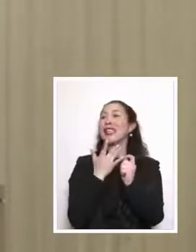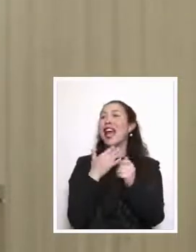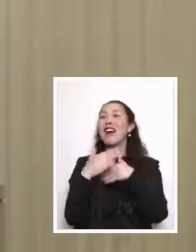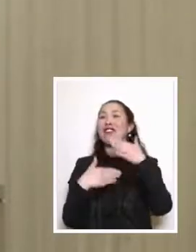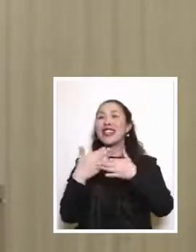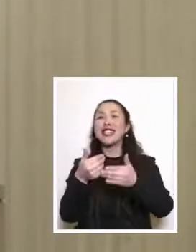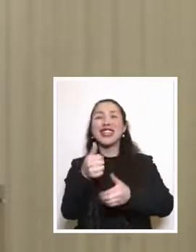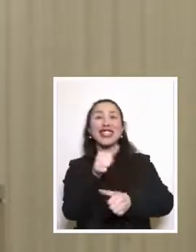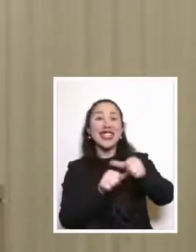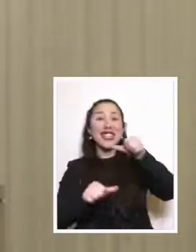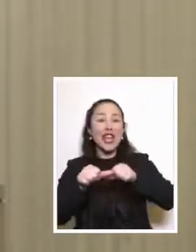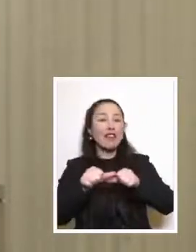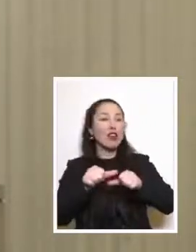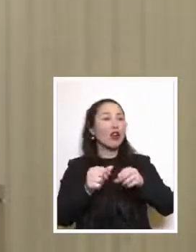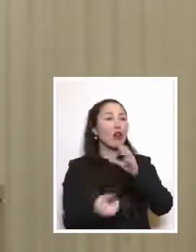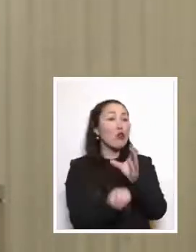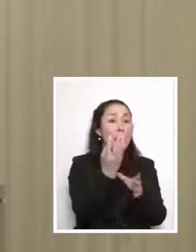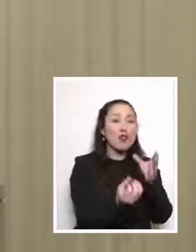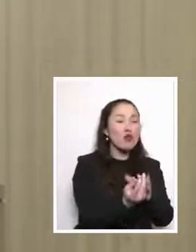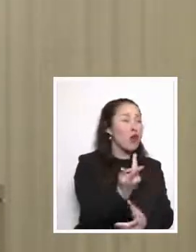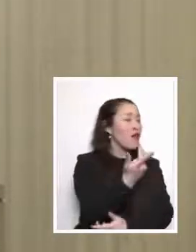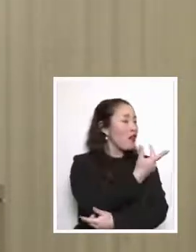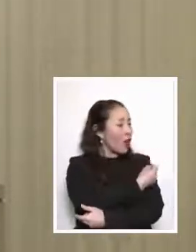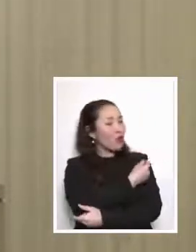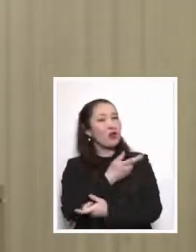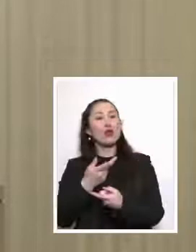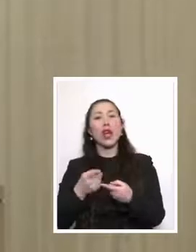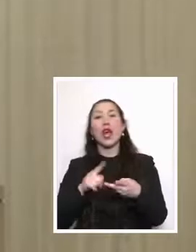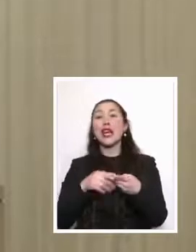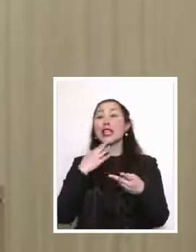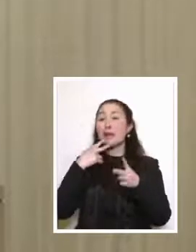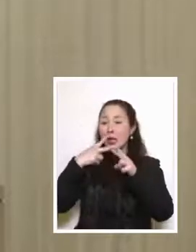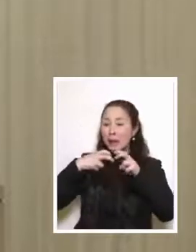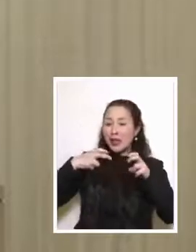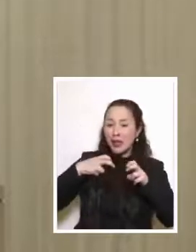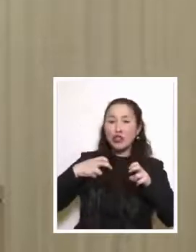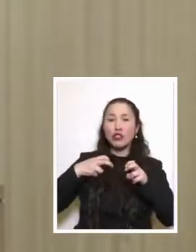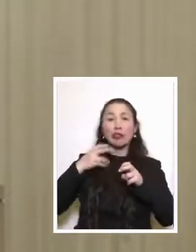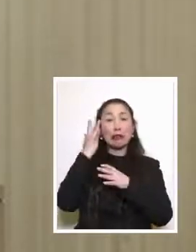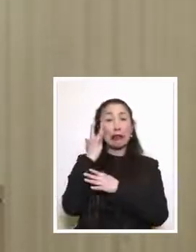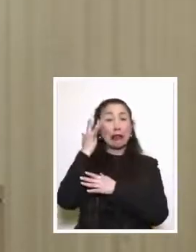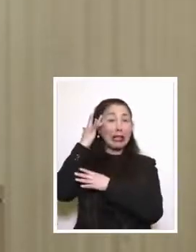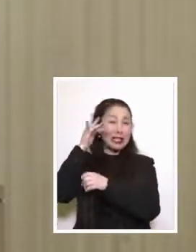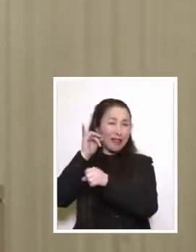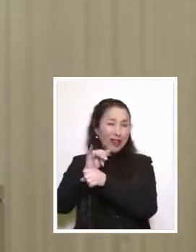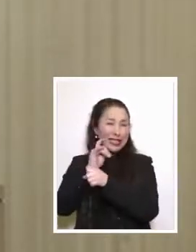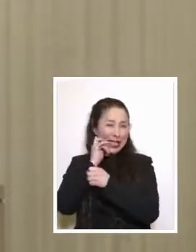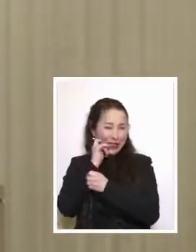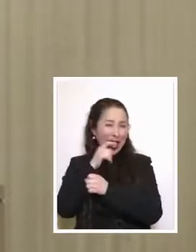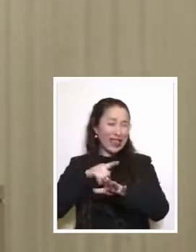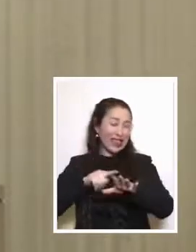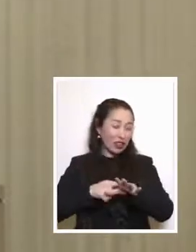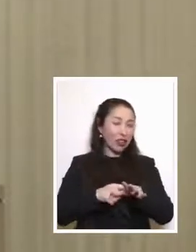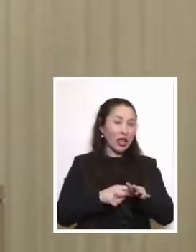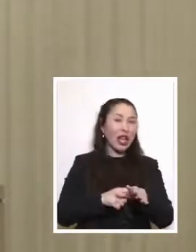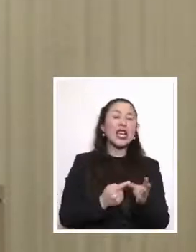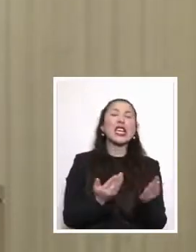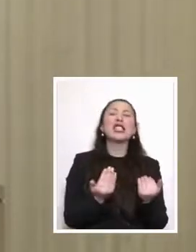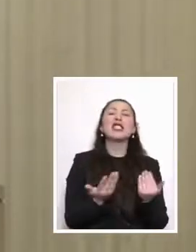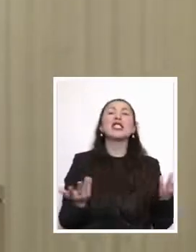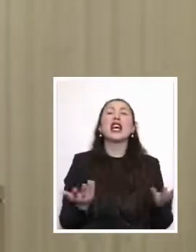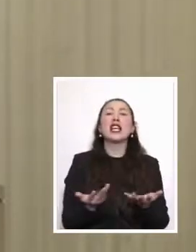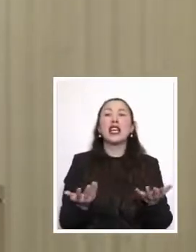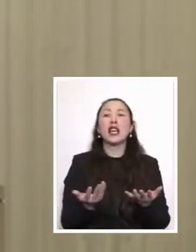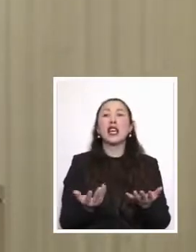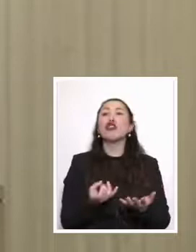crear nuevas vacunas, ¿no?, liderar el tema de la investigación e inteligencia artificial, necesitamos, ¿no?, que no seamos